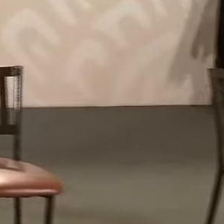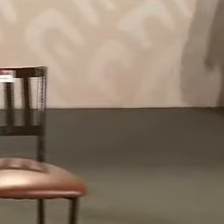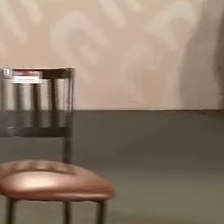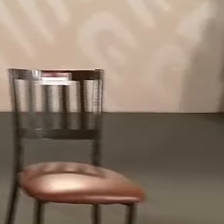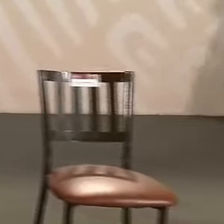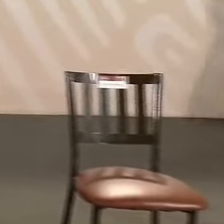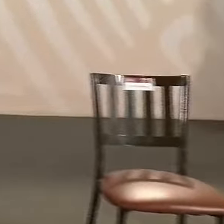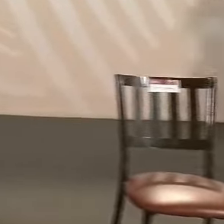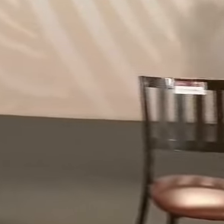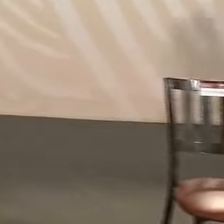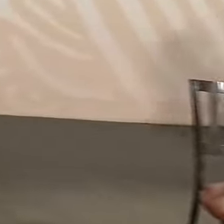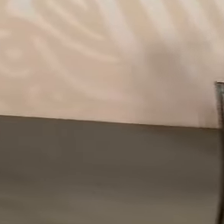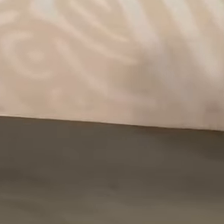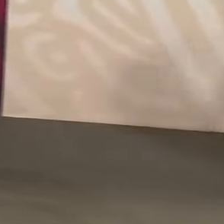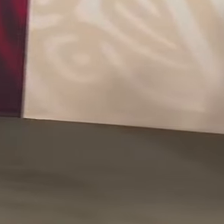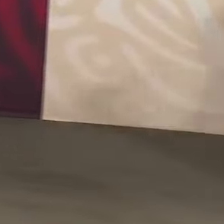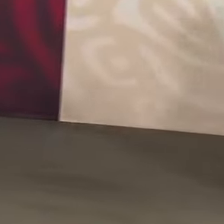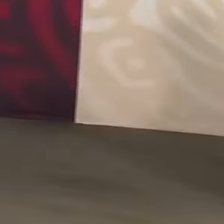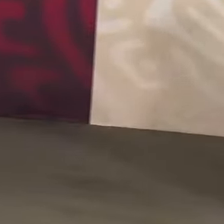¡Ánimo!